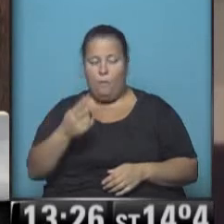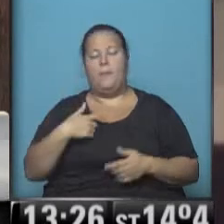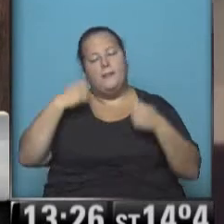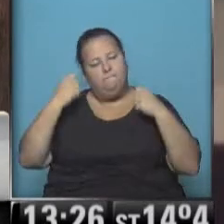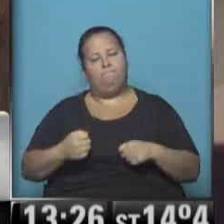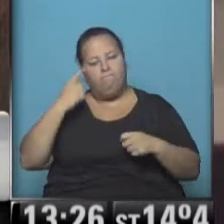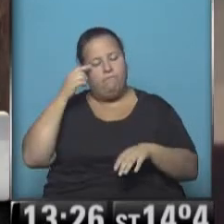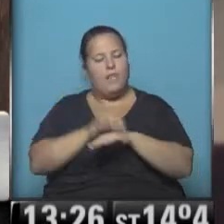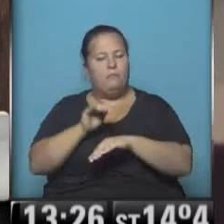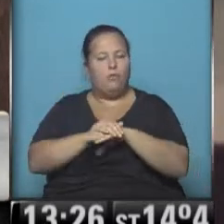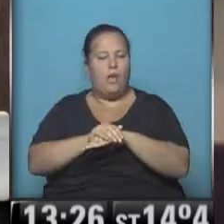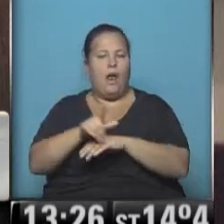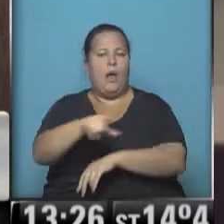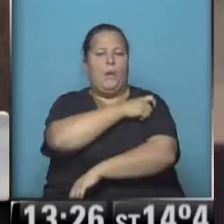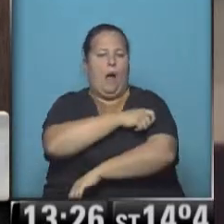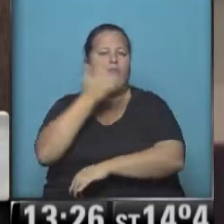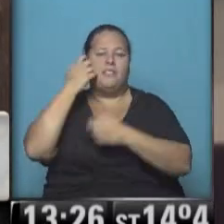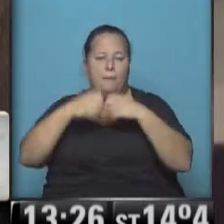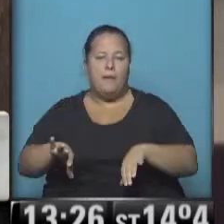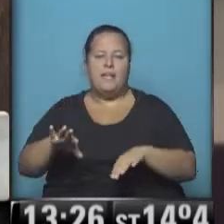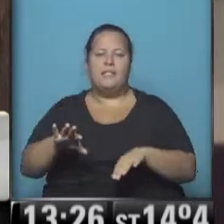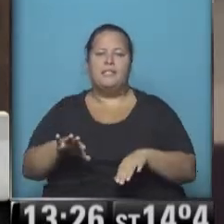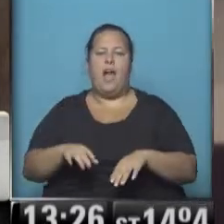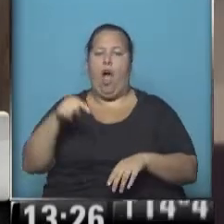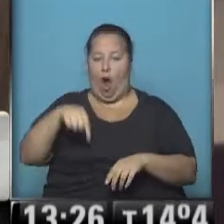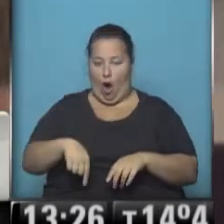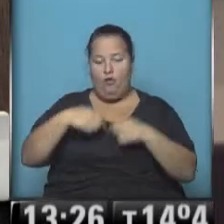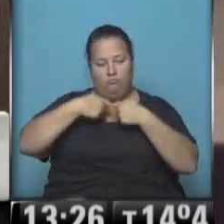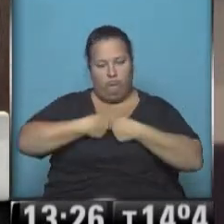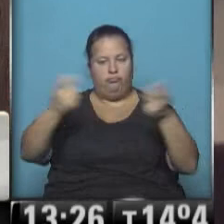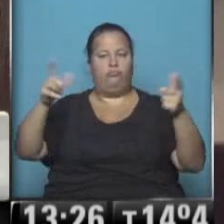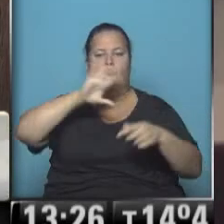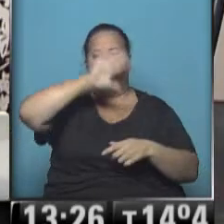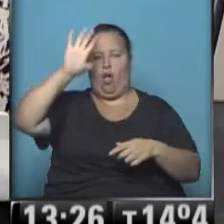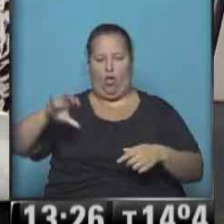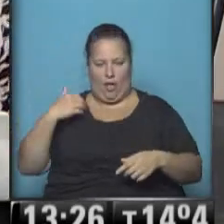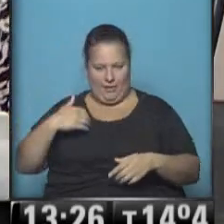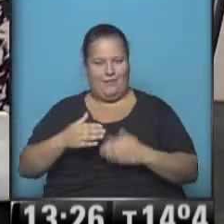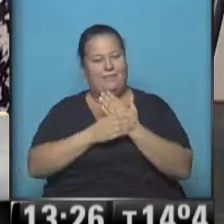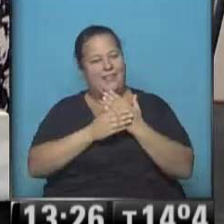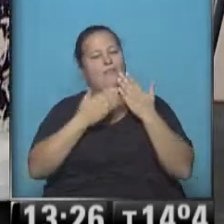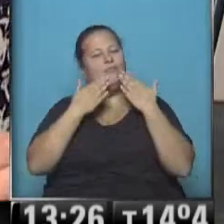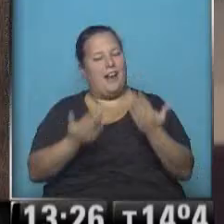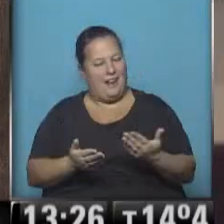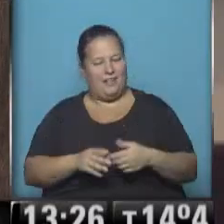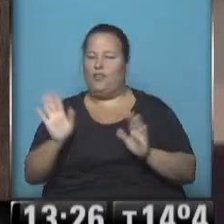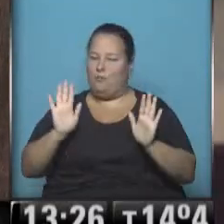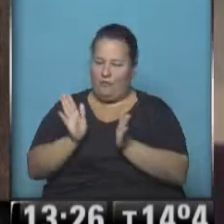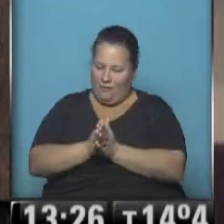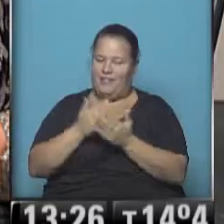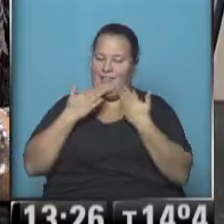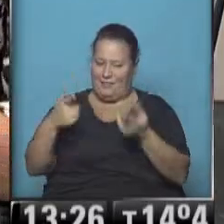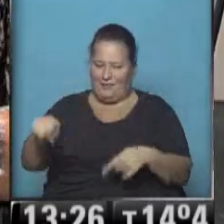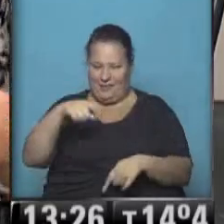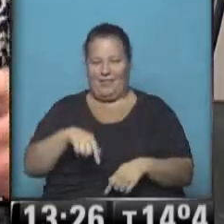comprometimos a esta vacuna ya está en marcha del día de hoy se está repartiendo en todo el país ministro bojan muchísimas gracias por favor